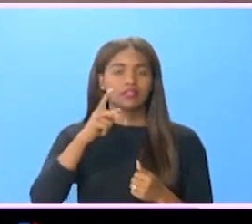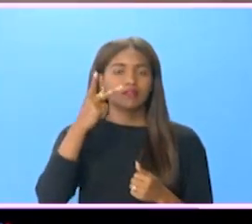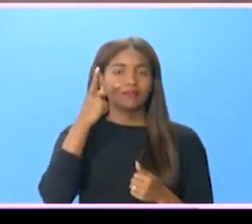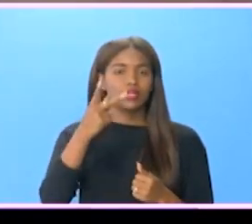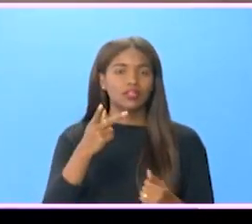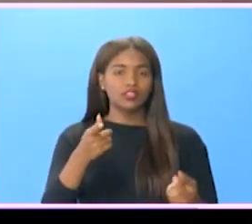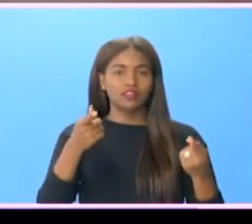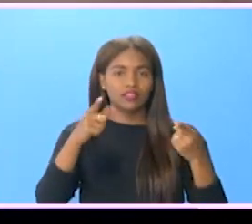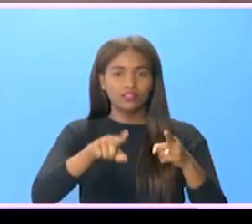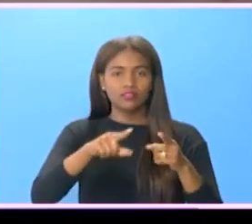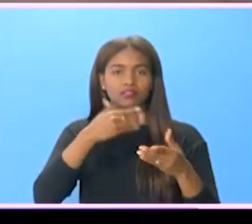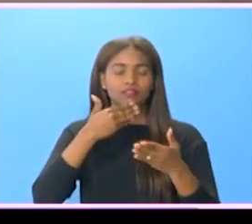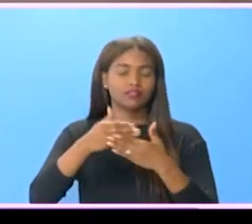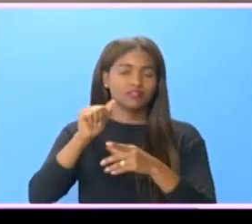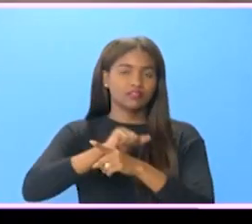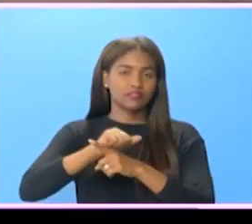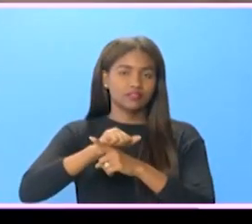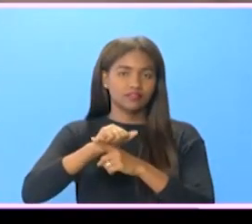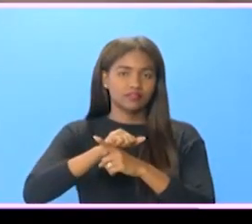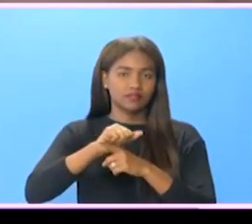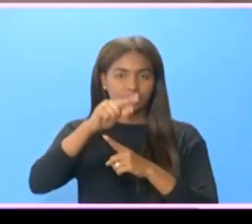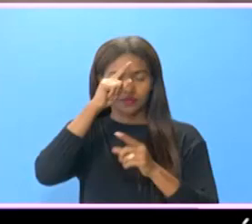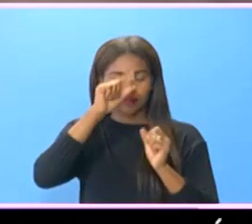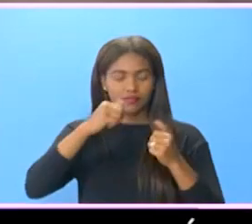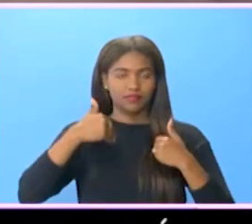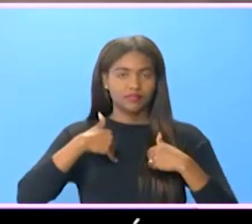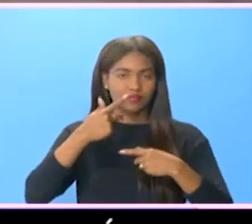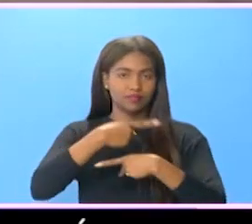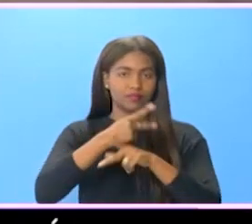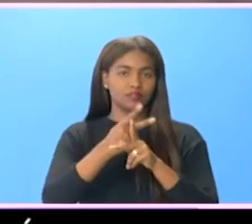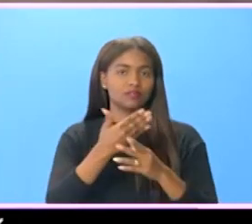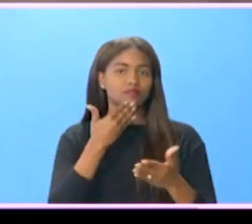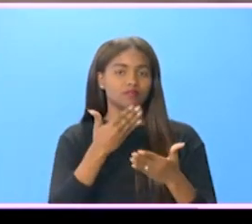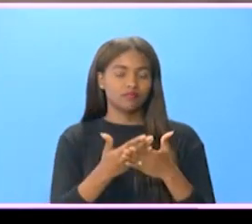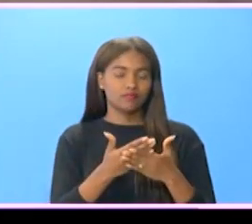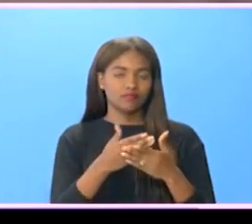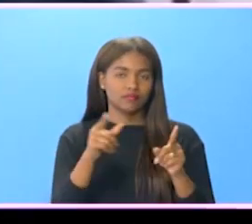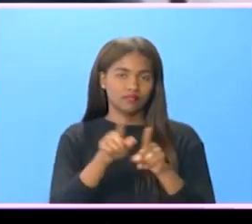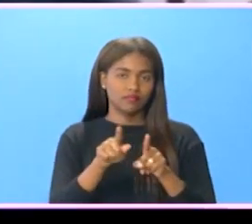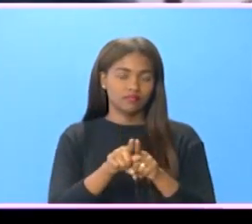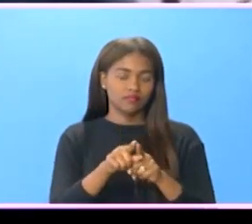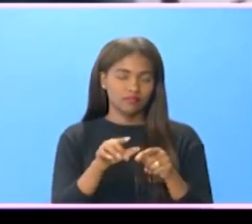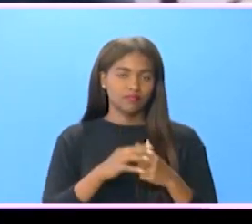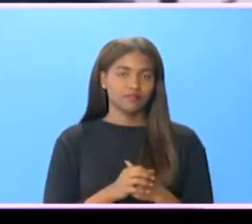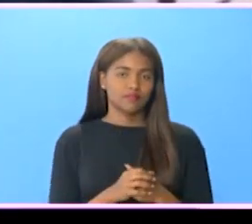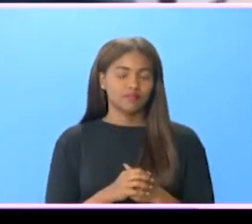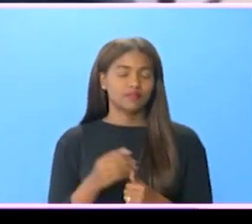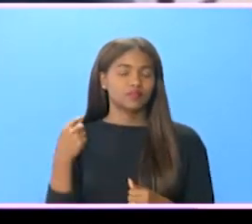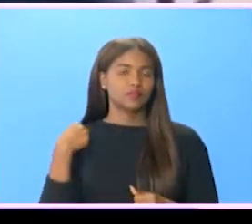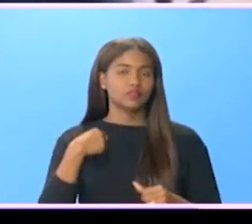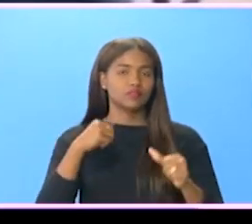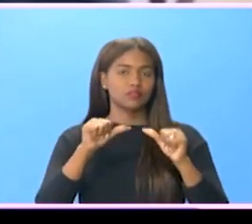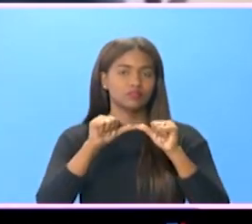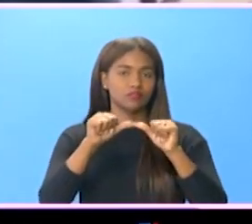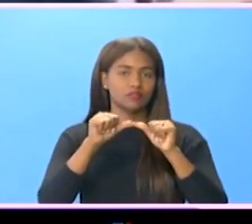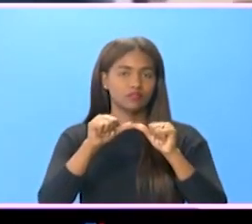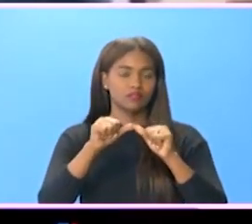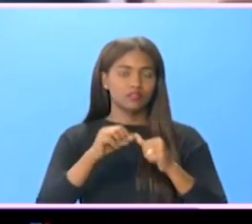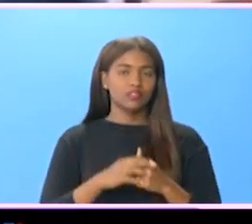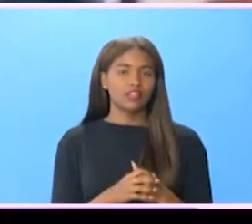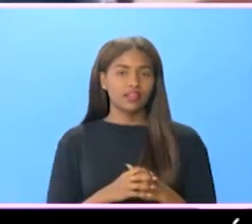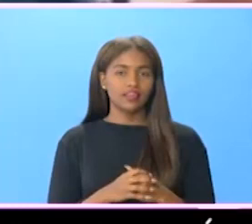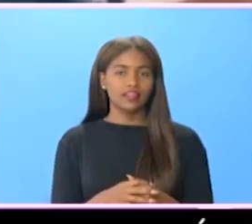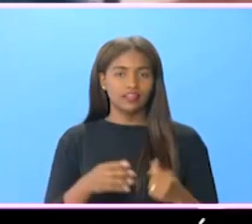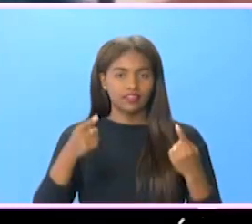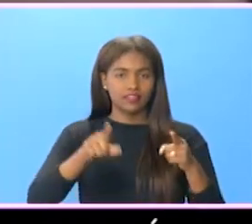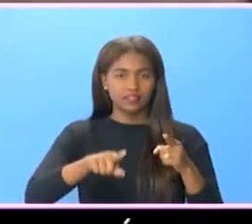con las buenas prácticas agrícolas para obtener productos con calidad y con inocuidad. Seguimos trabajando a nivel nacional,